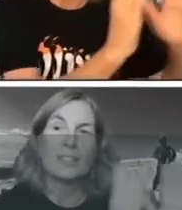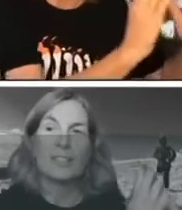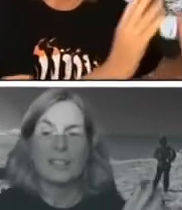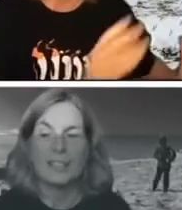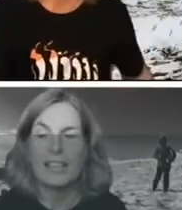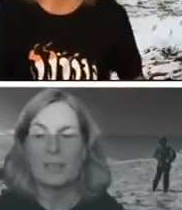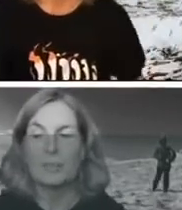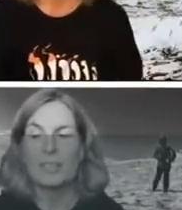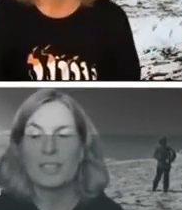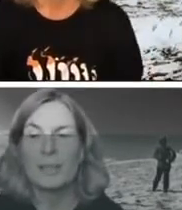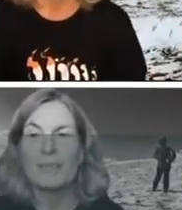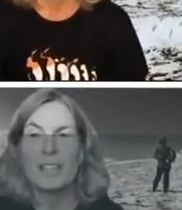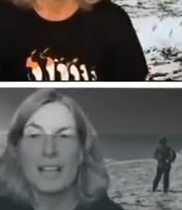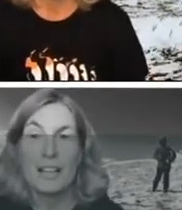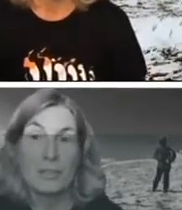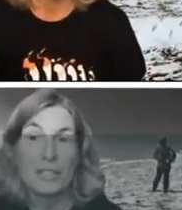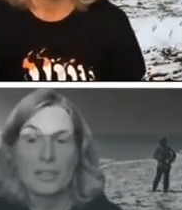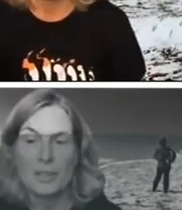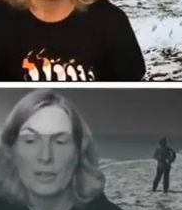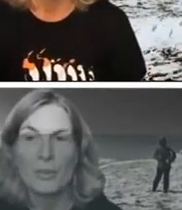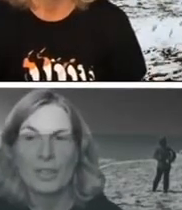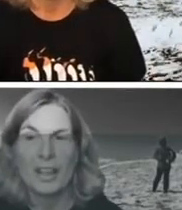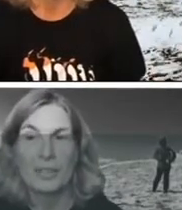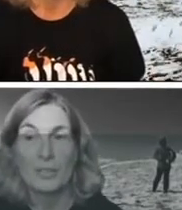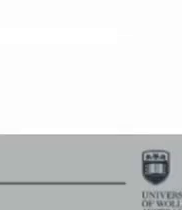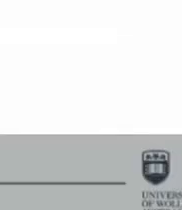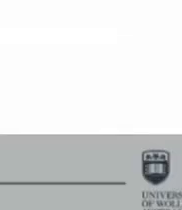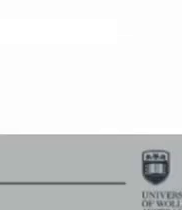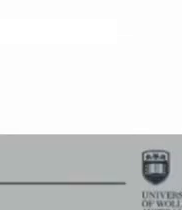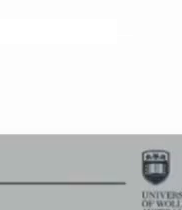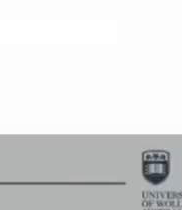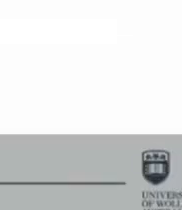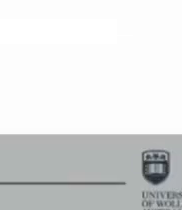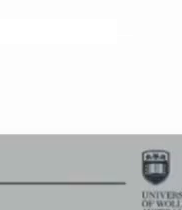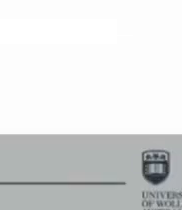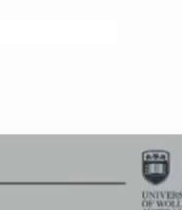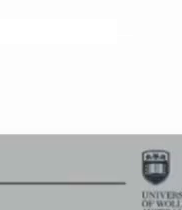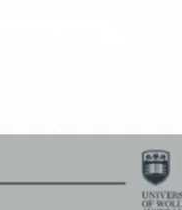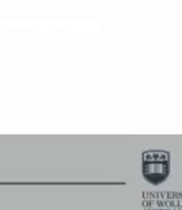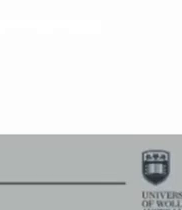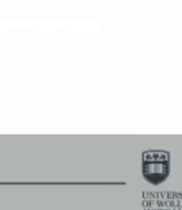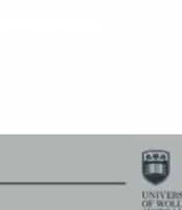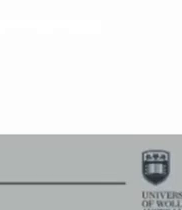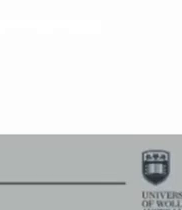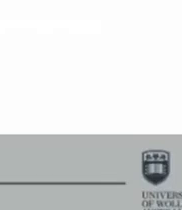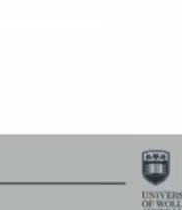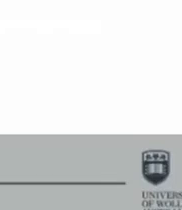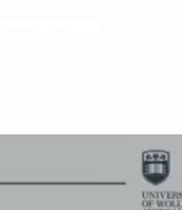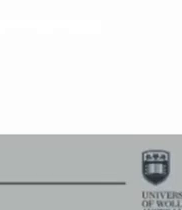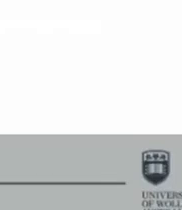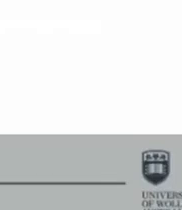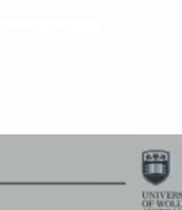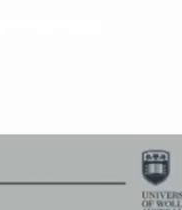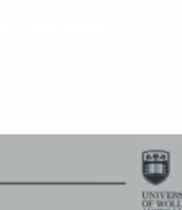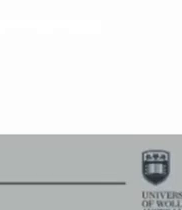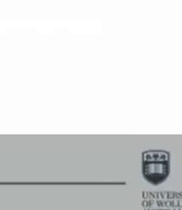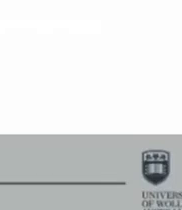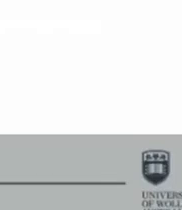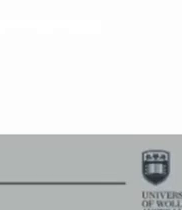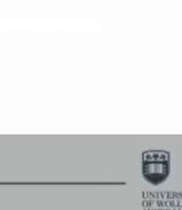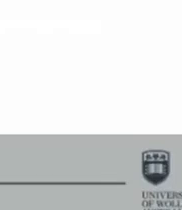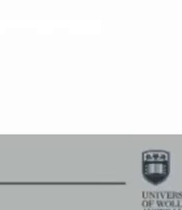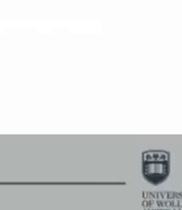el sur? ¿Qué significa para los países más al norte, como Australia y Chile? Este es solo un ejemplo